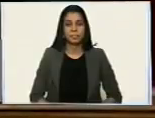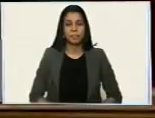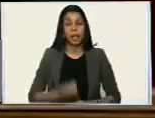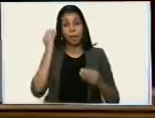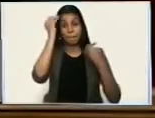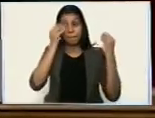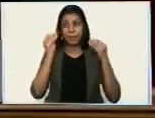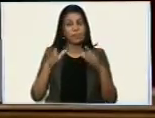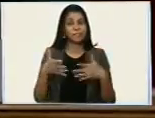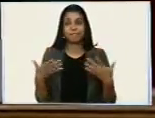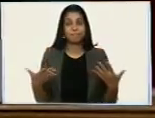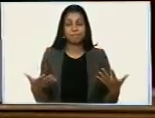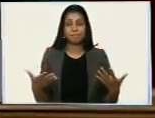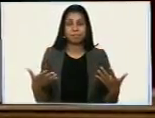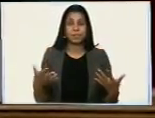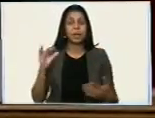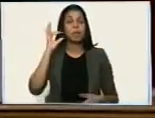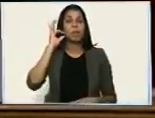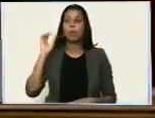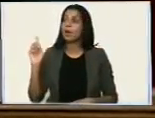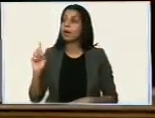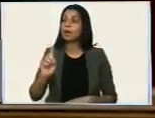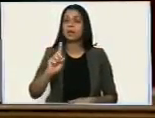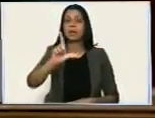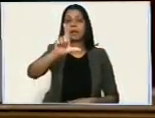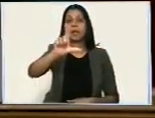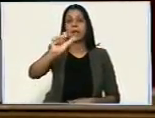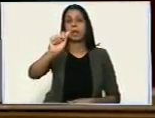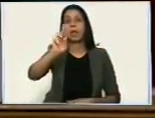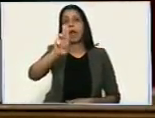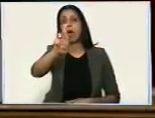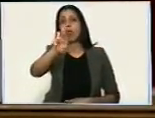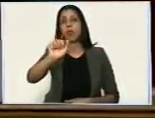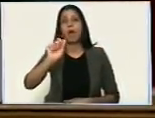consideración, tiene la palabra la constituyente Laura Alarcón.